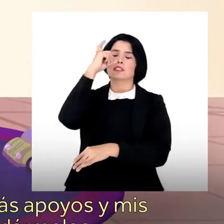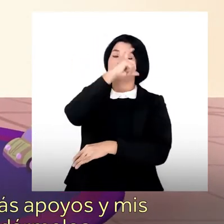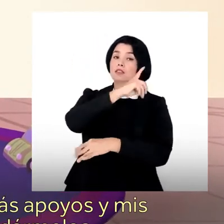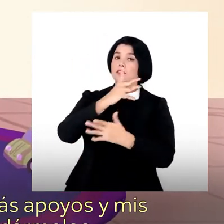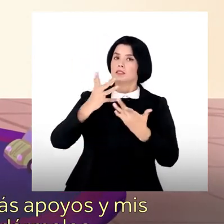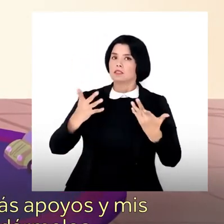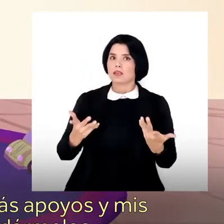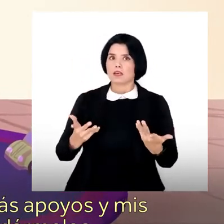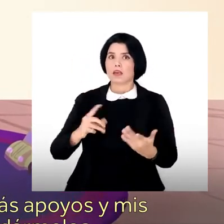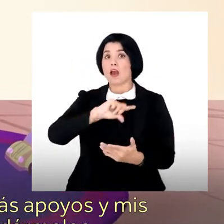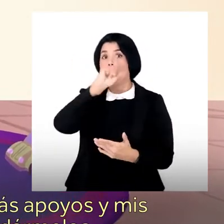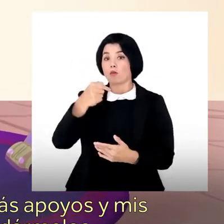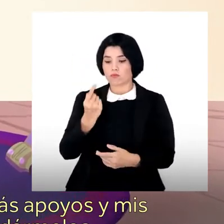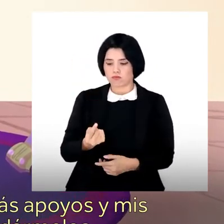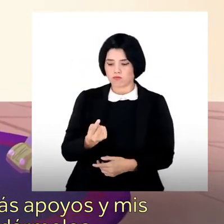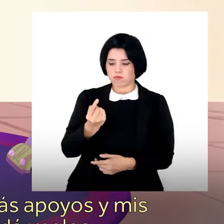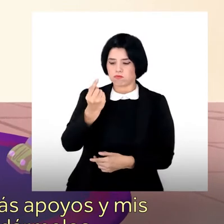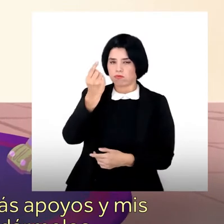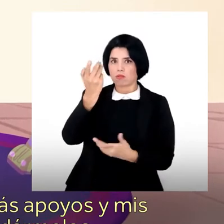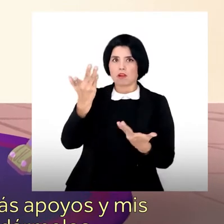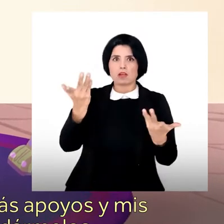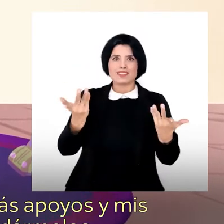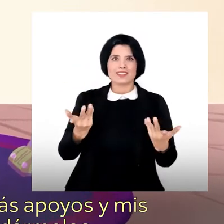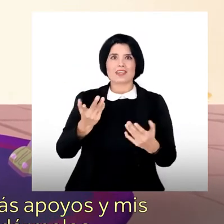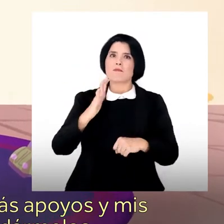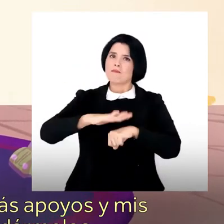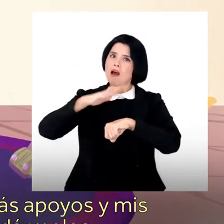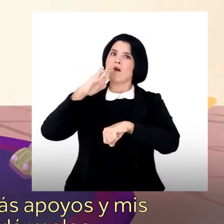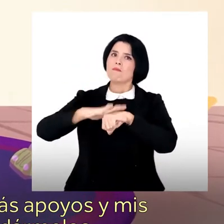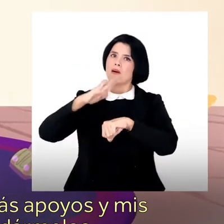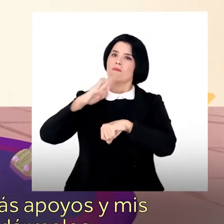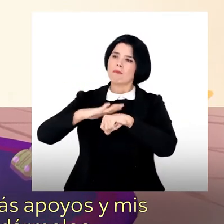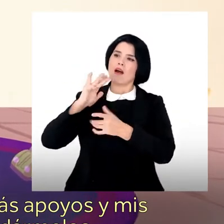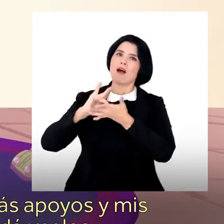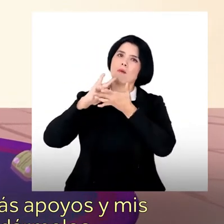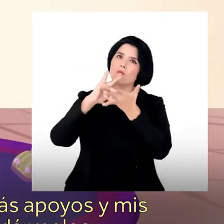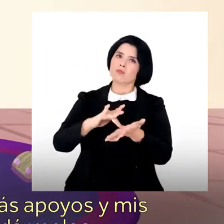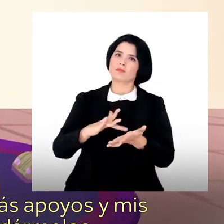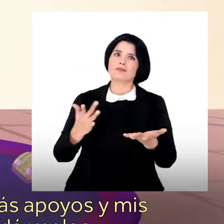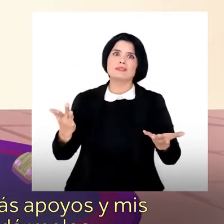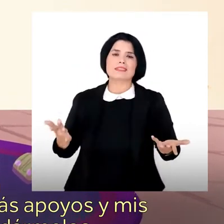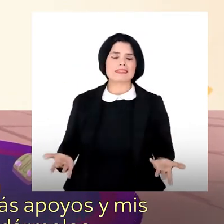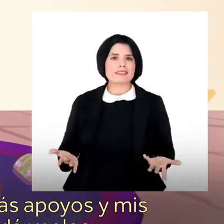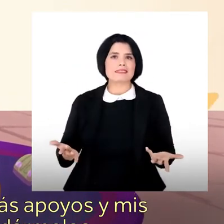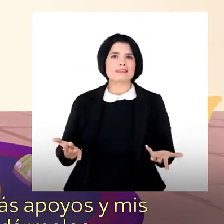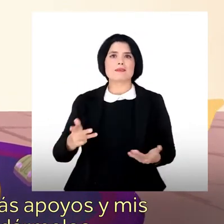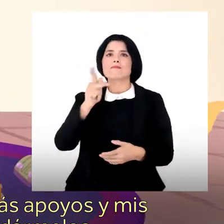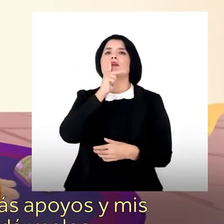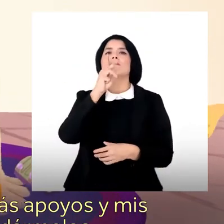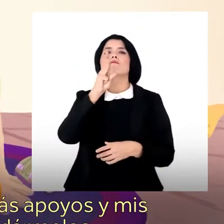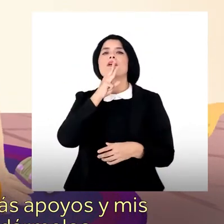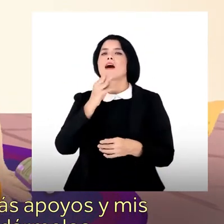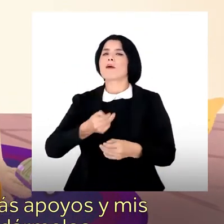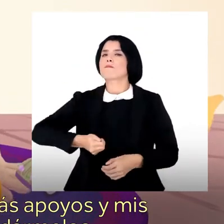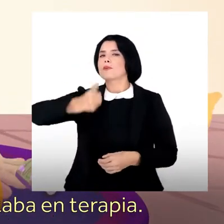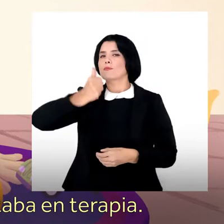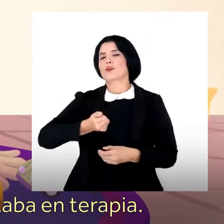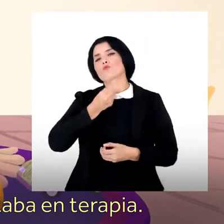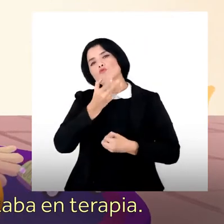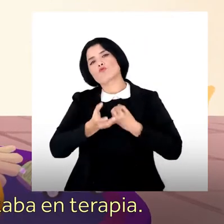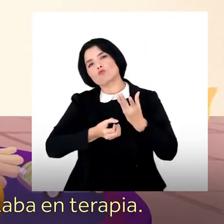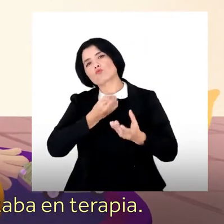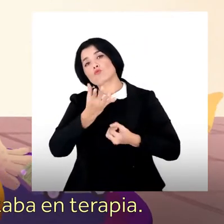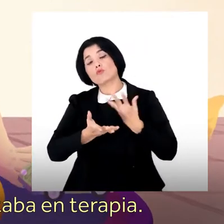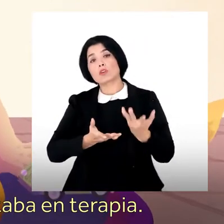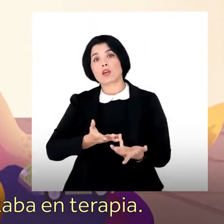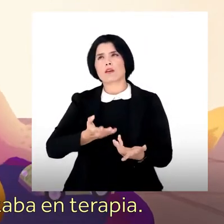Y conforme fui creciendo, necesité de más apoyos y mis padres fueron los primeros en brindármelos. Mis